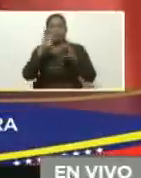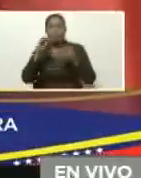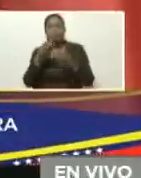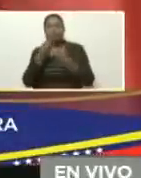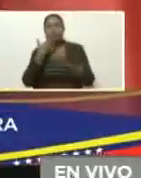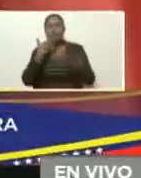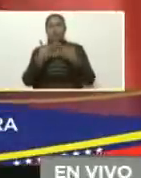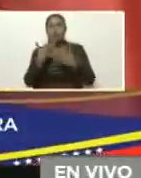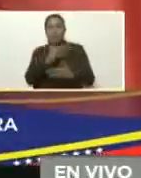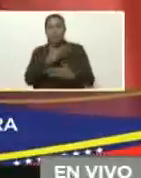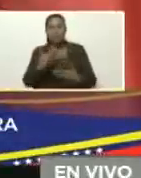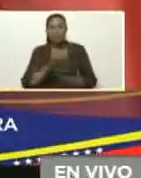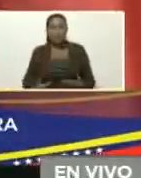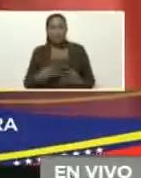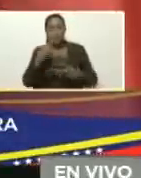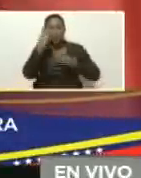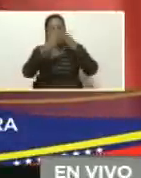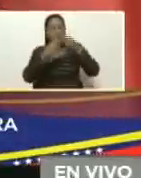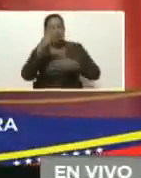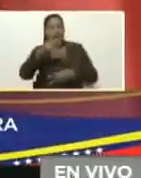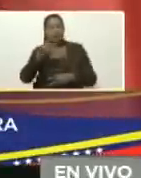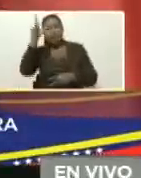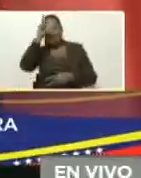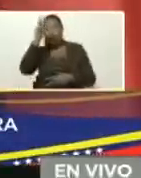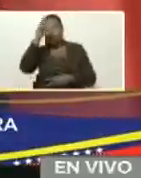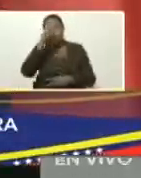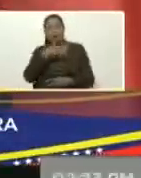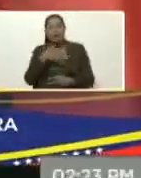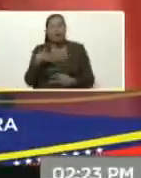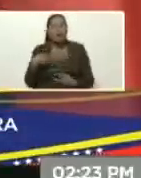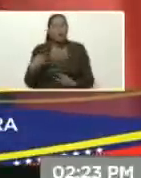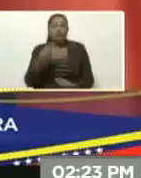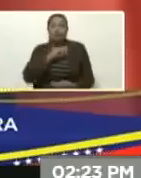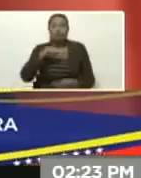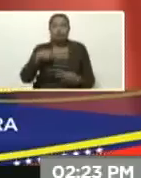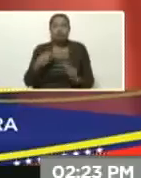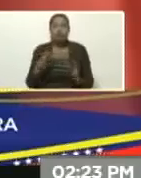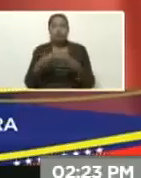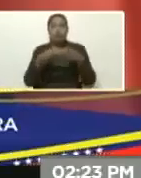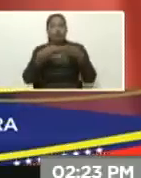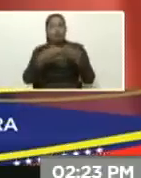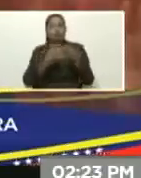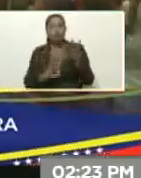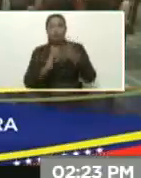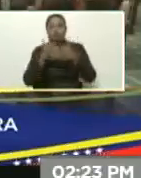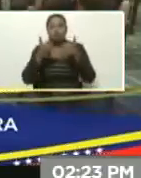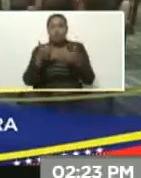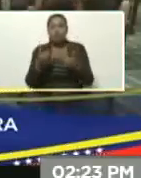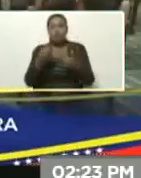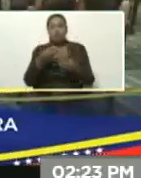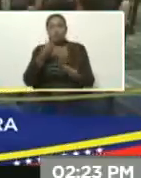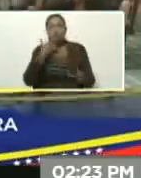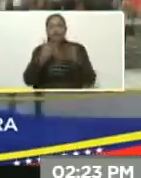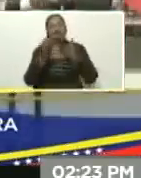gracias, señor presidente, por su visita y deseamos una reunión fructífera. Muchísimas gracias de